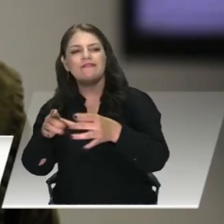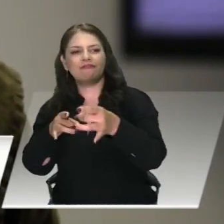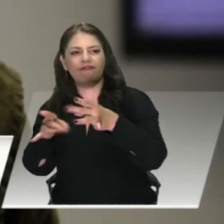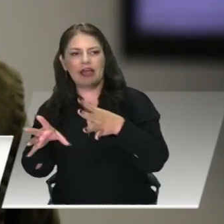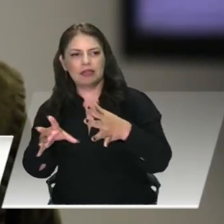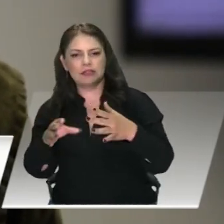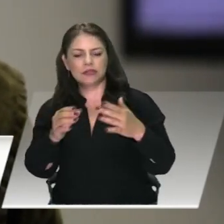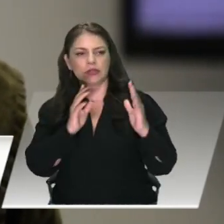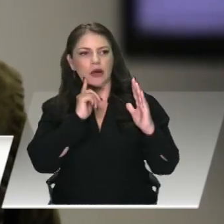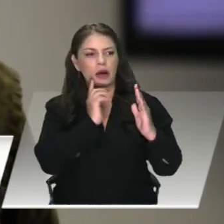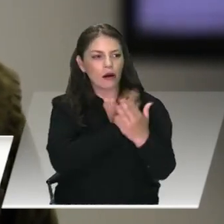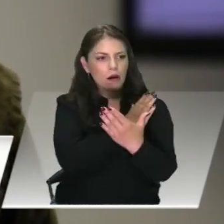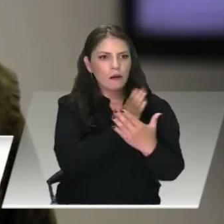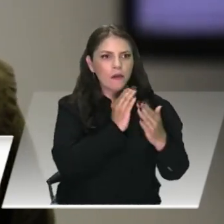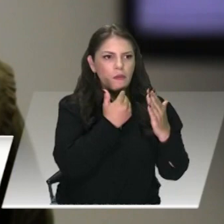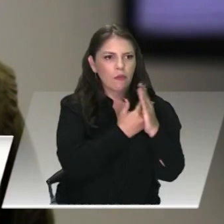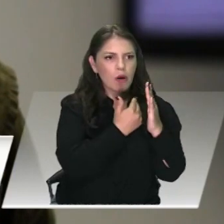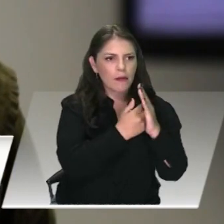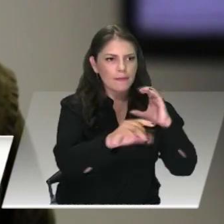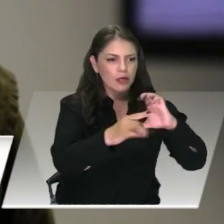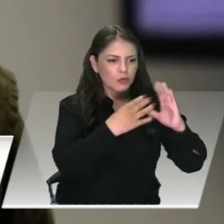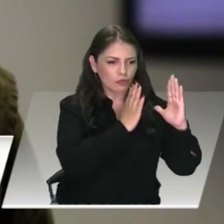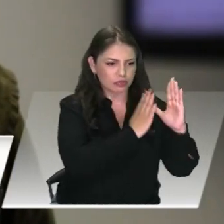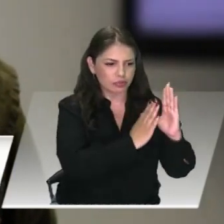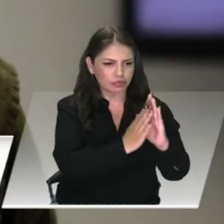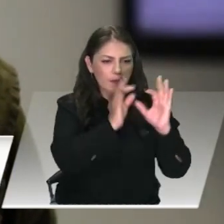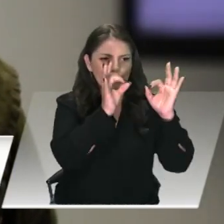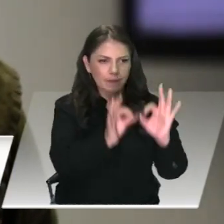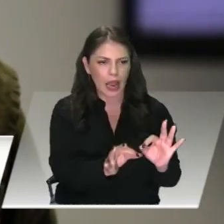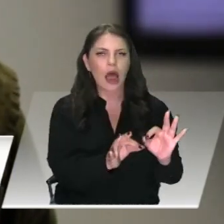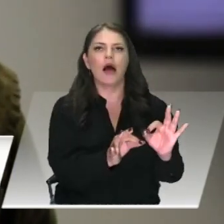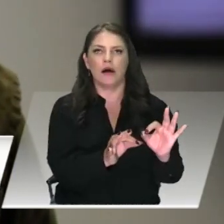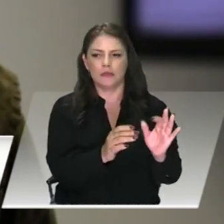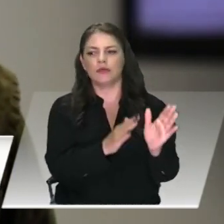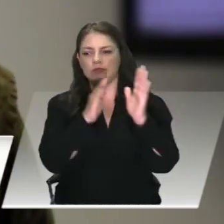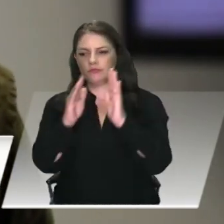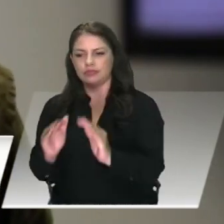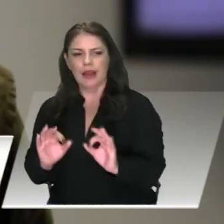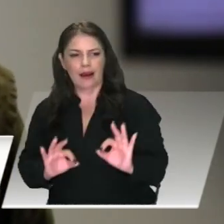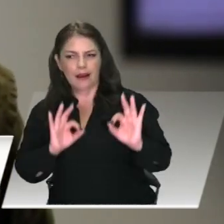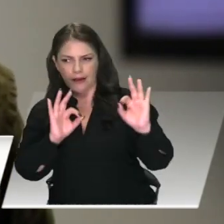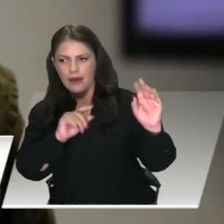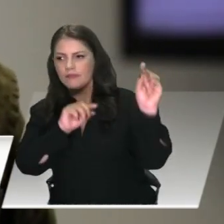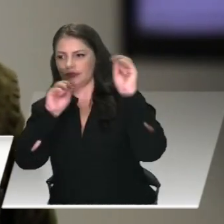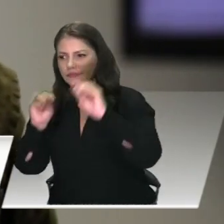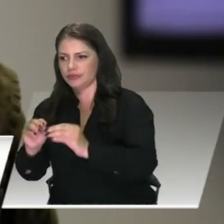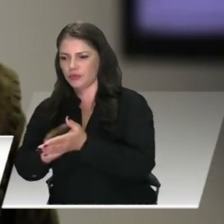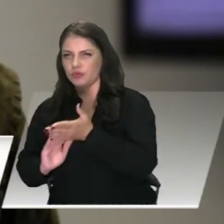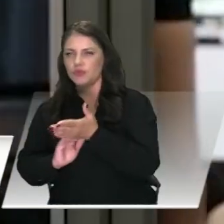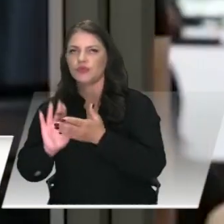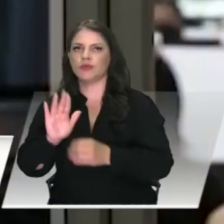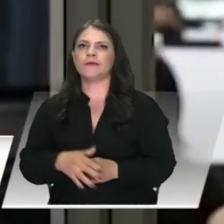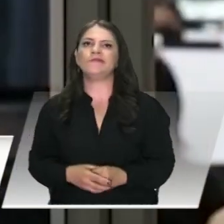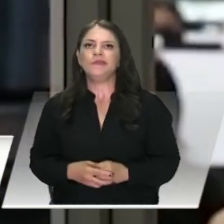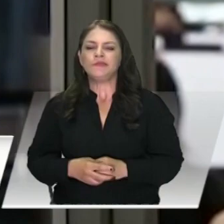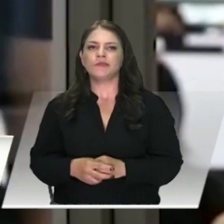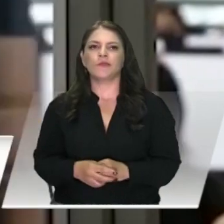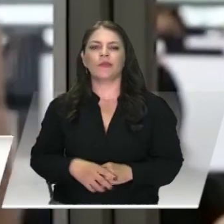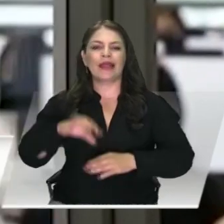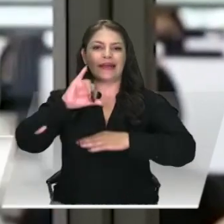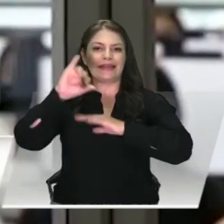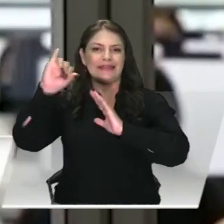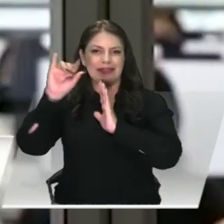tengamos evidencia de que podemos aplicarla de manera electrónica con los estándares de calidad que requiere una prueba estandarizada. El